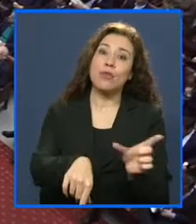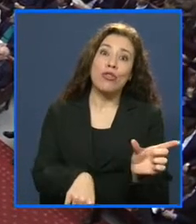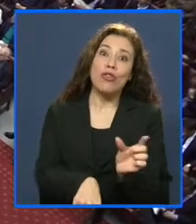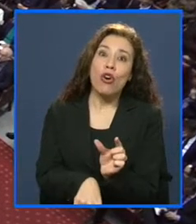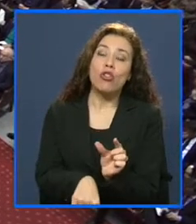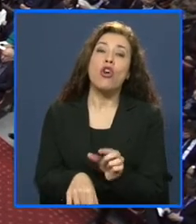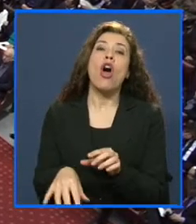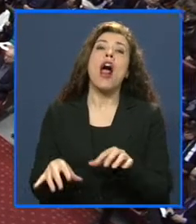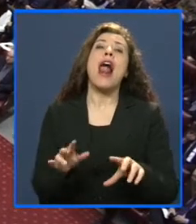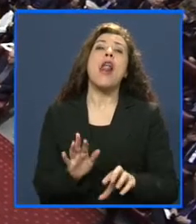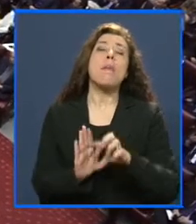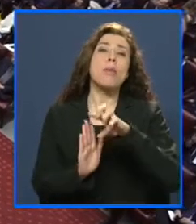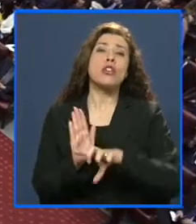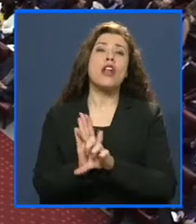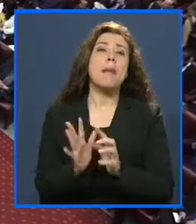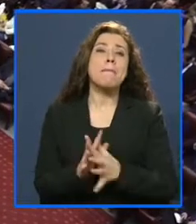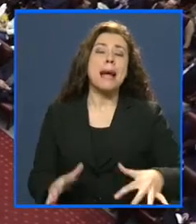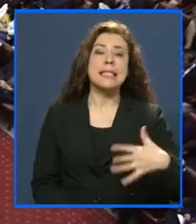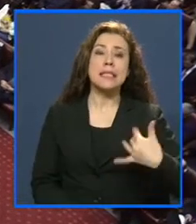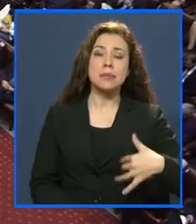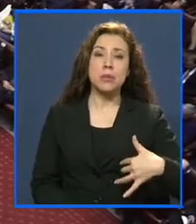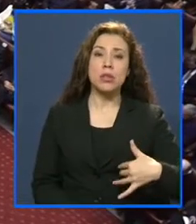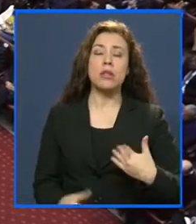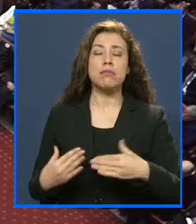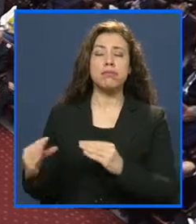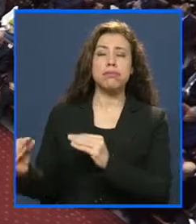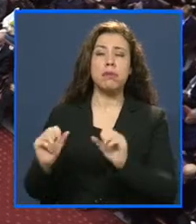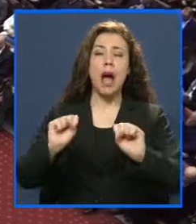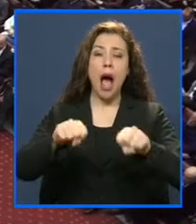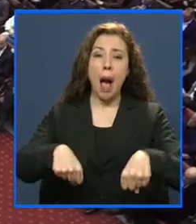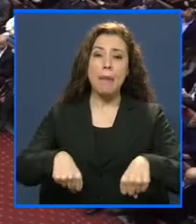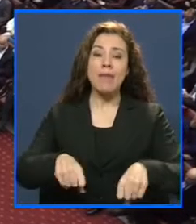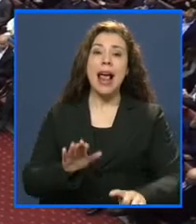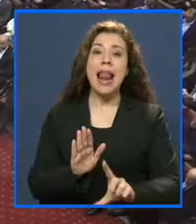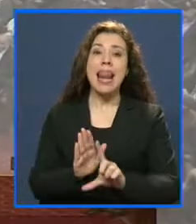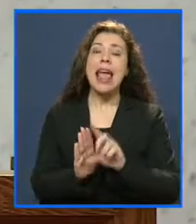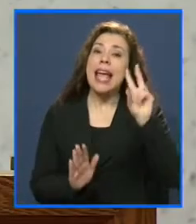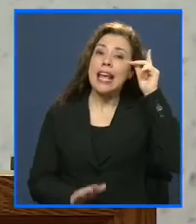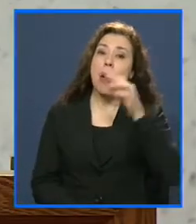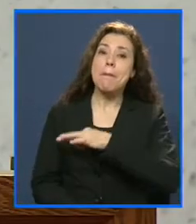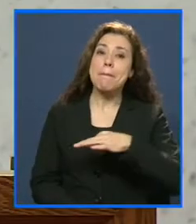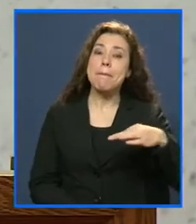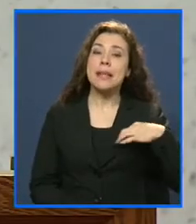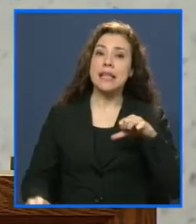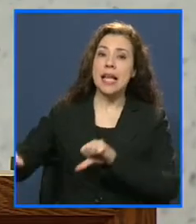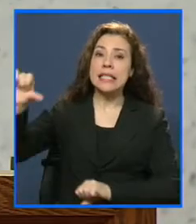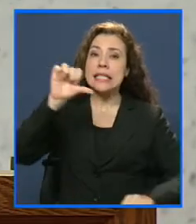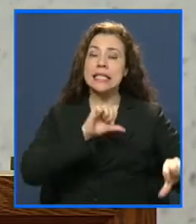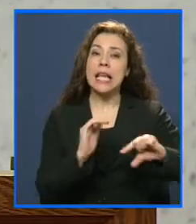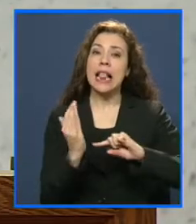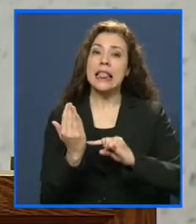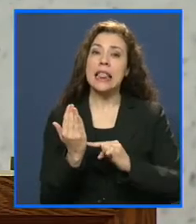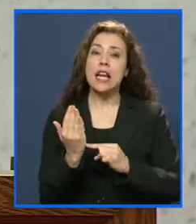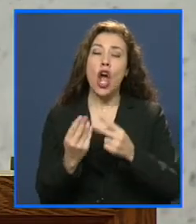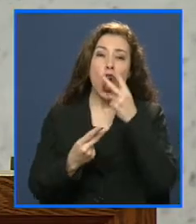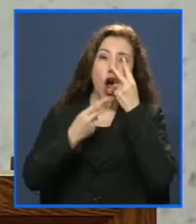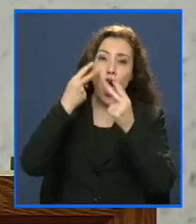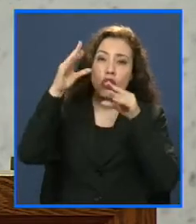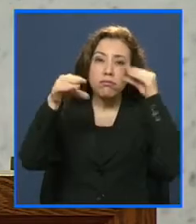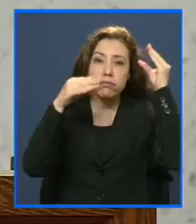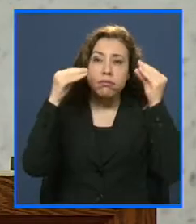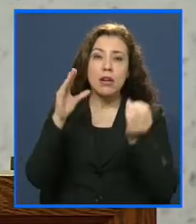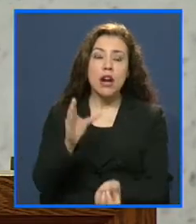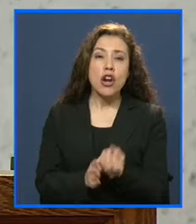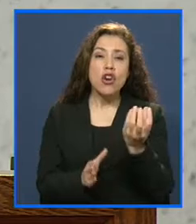que a mi juicio son los más relevantes discutimos y aprobamos la ley que creó el ministerio de ciencia tecnología conocimiento e innovación